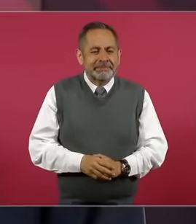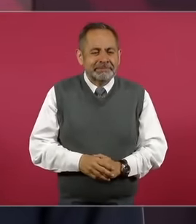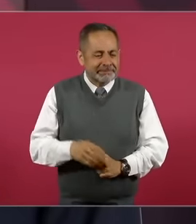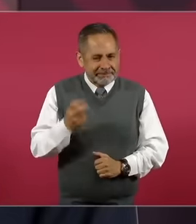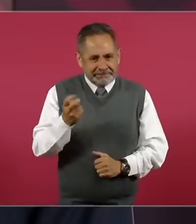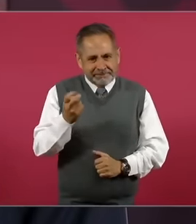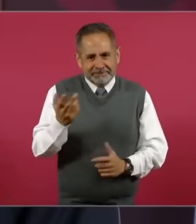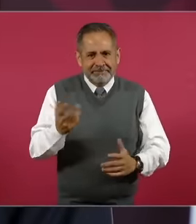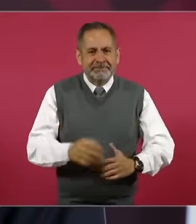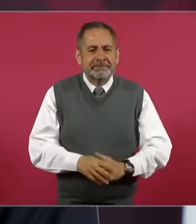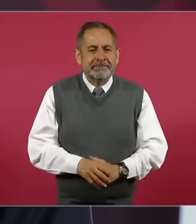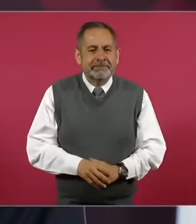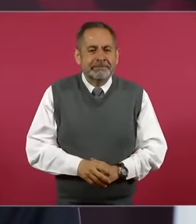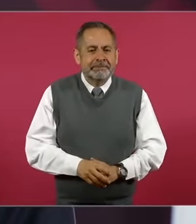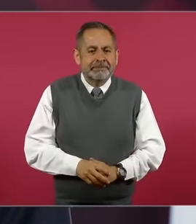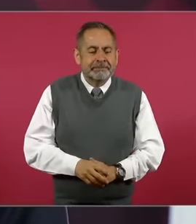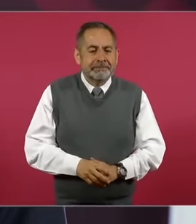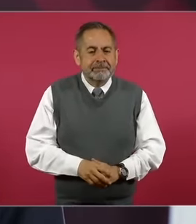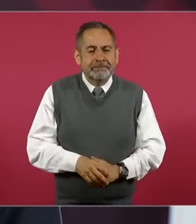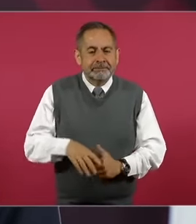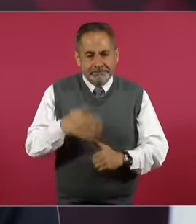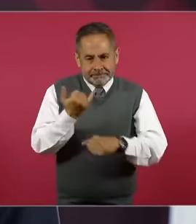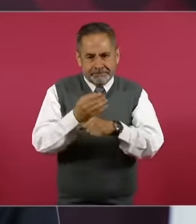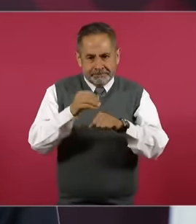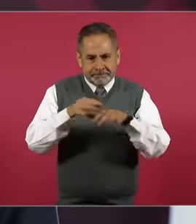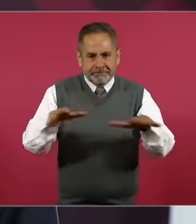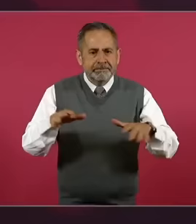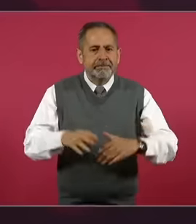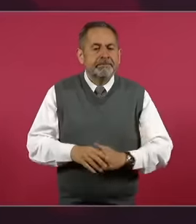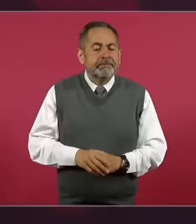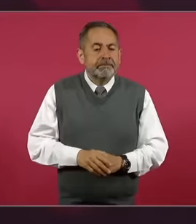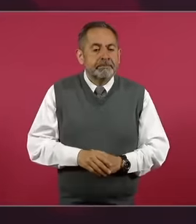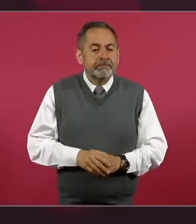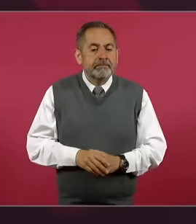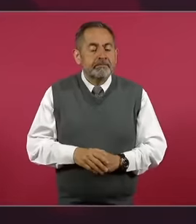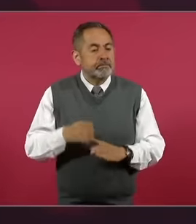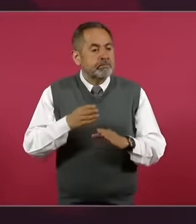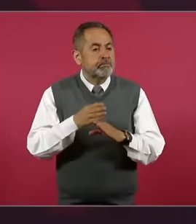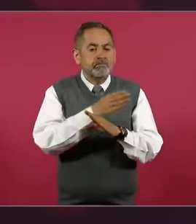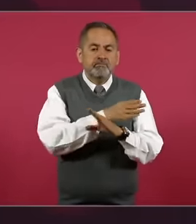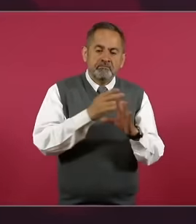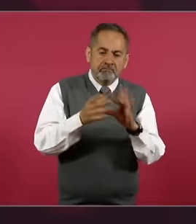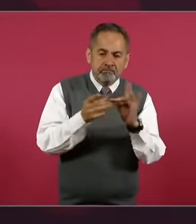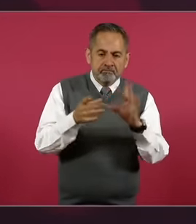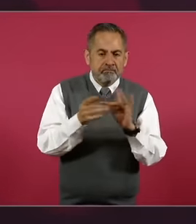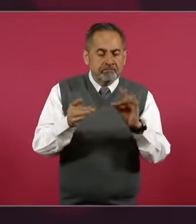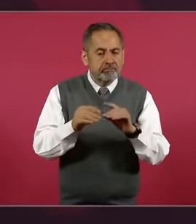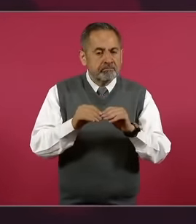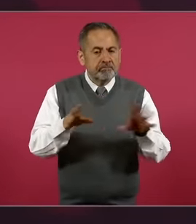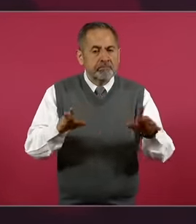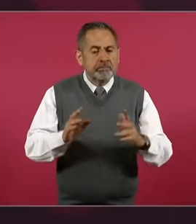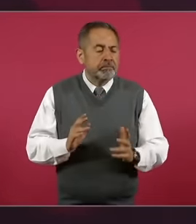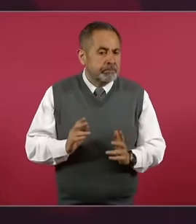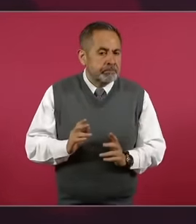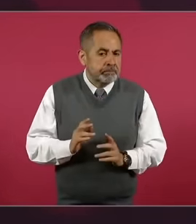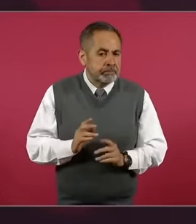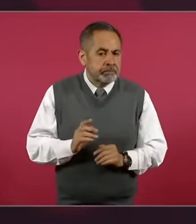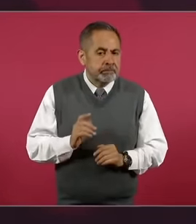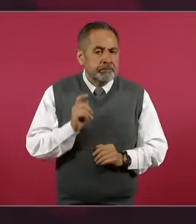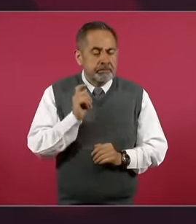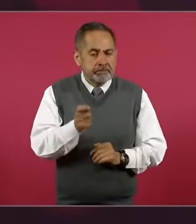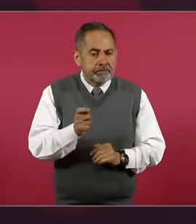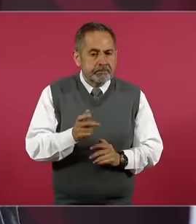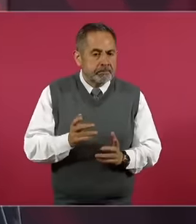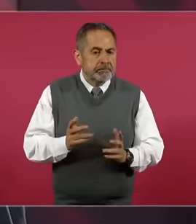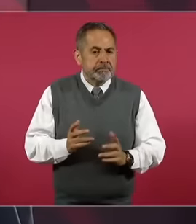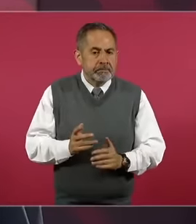entonces vamos a informarles. Antes, decir que estamos muy pendientes de lo